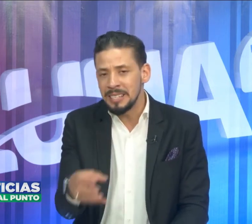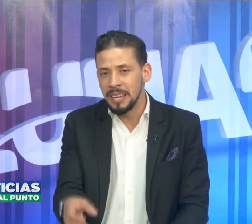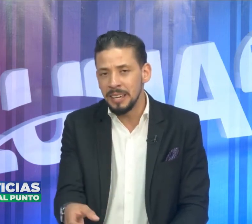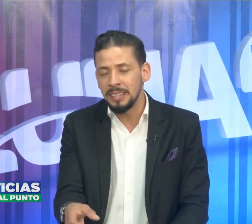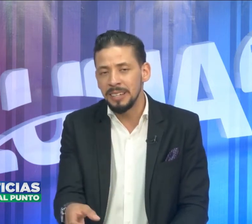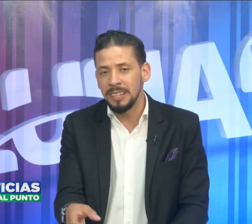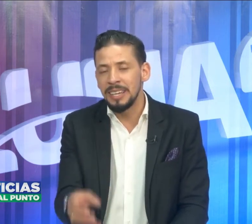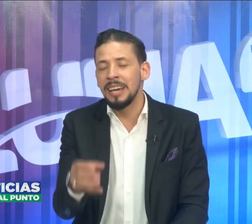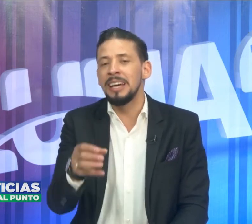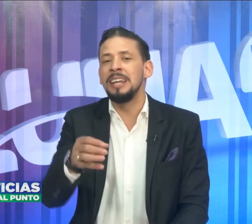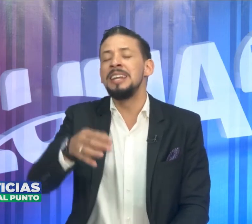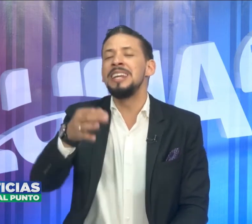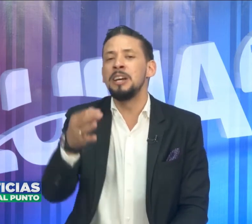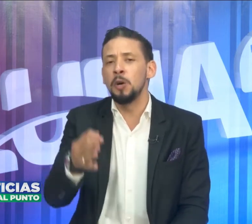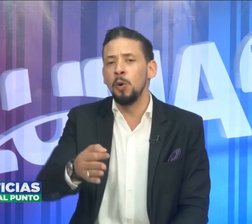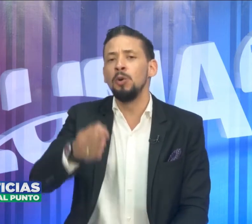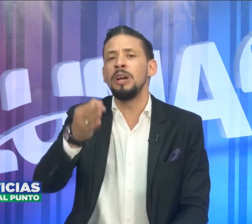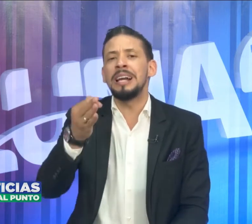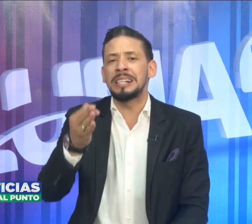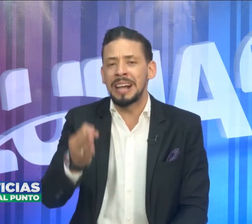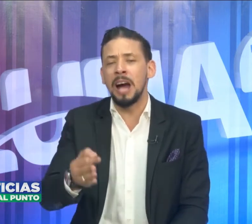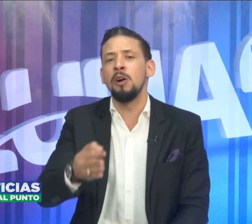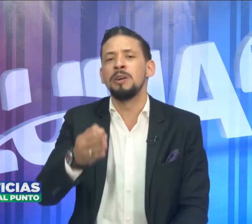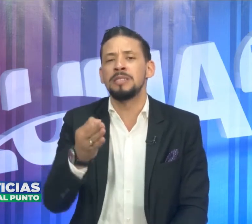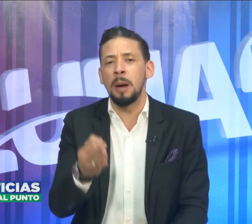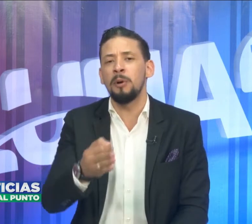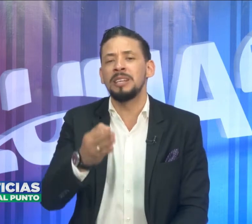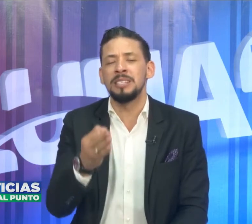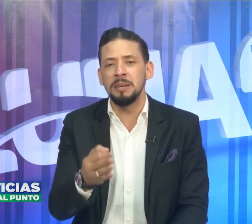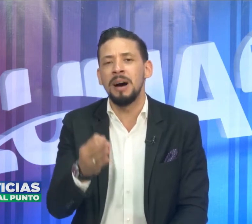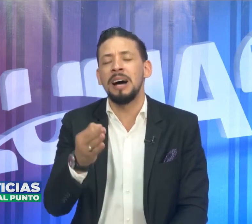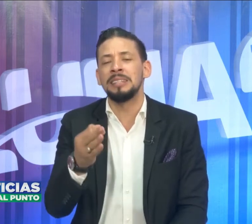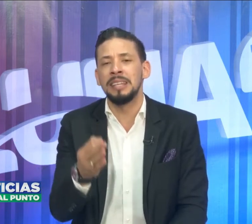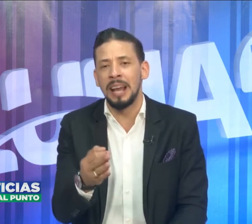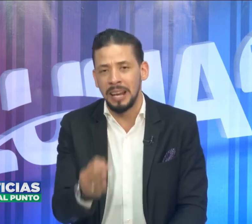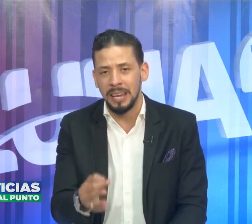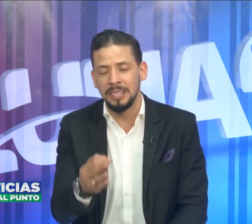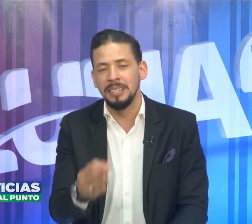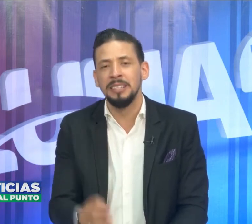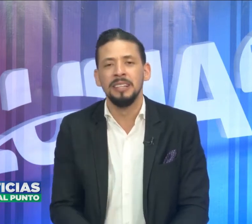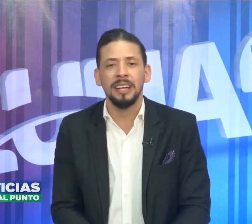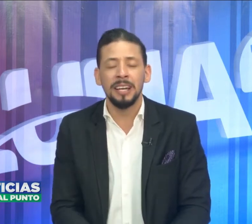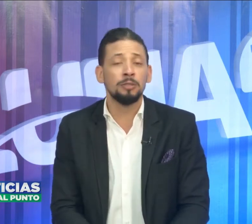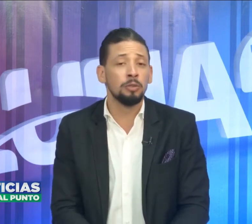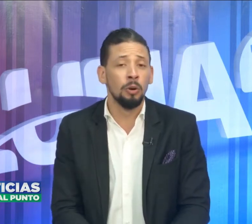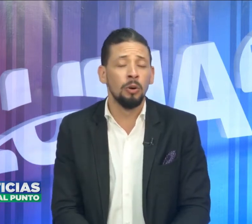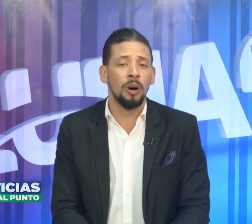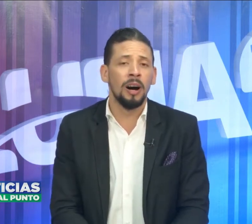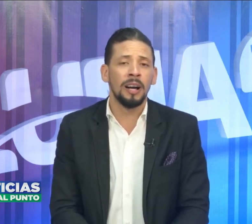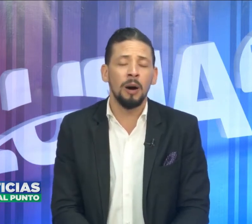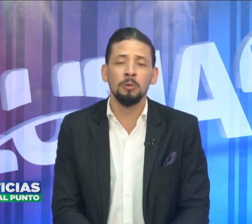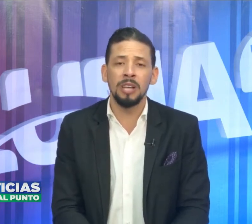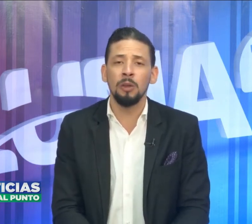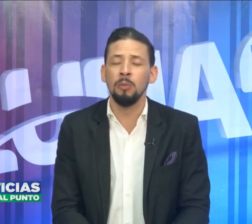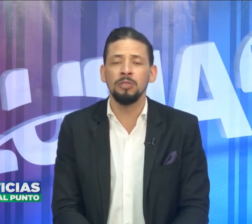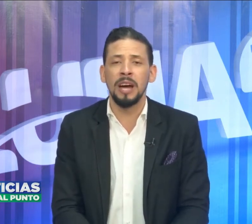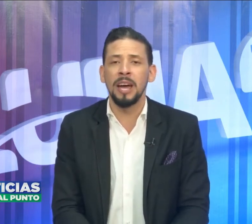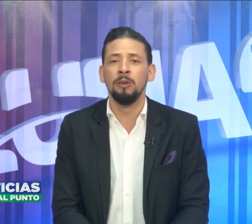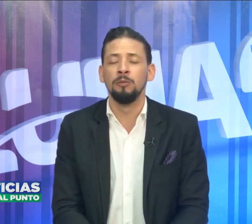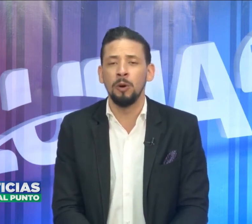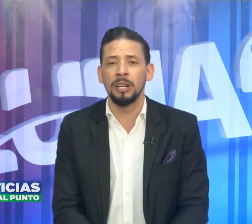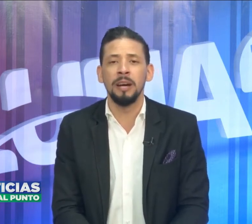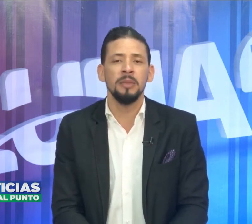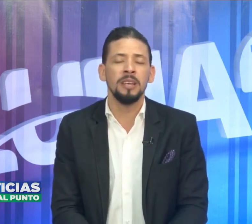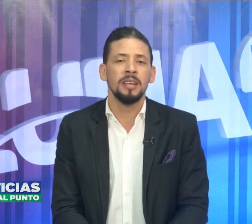y dice que ningún rango está por encima de la ley. Esto ha causado